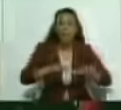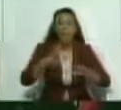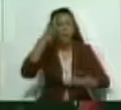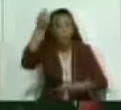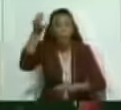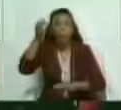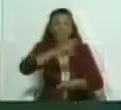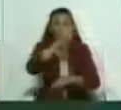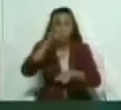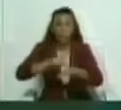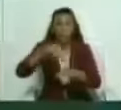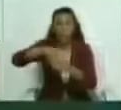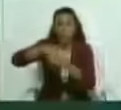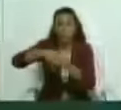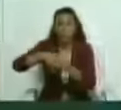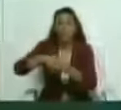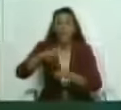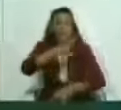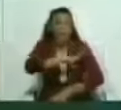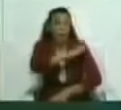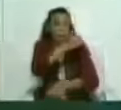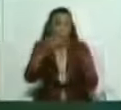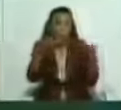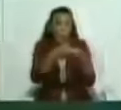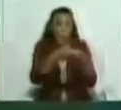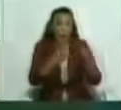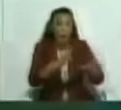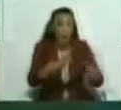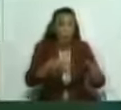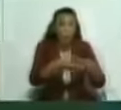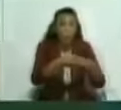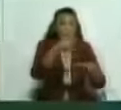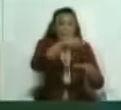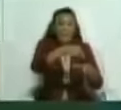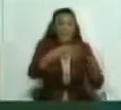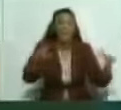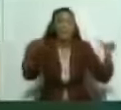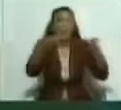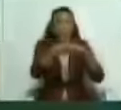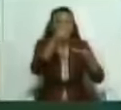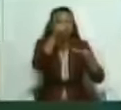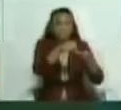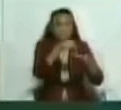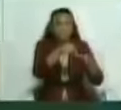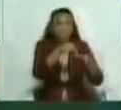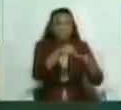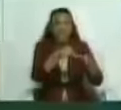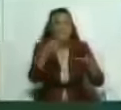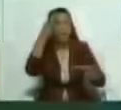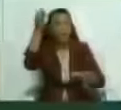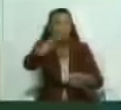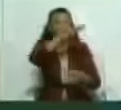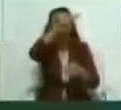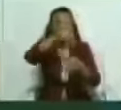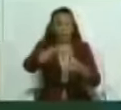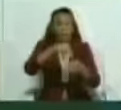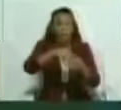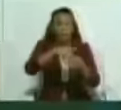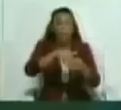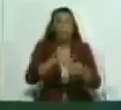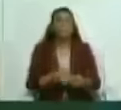Junta Nacional Electoral. La Junta Nacional Electoral es el órgano del Consejo